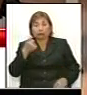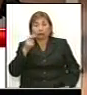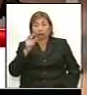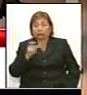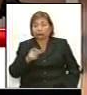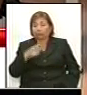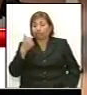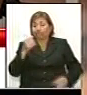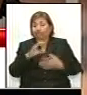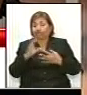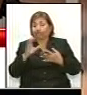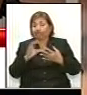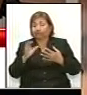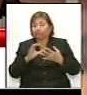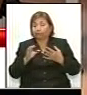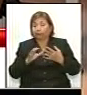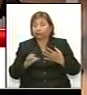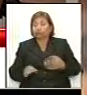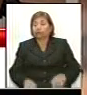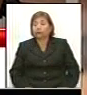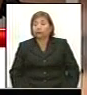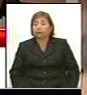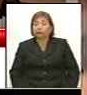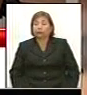con otras características,